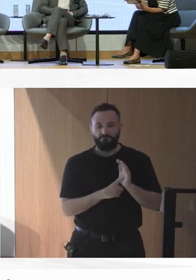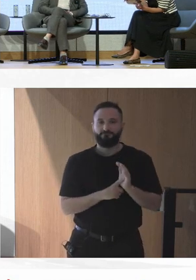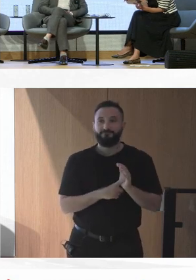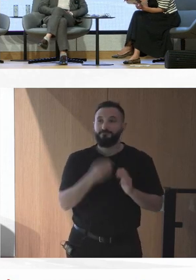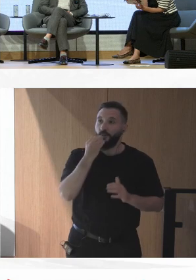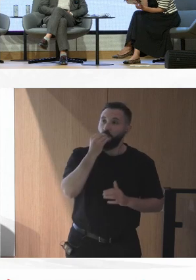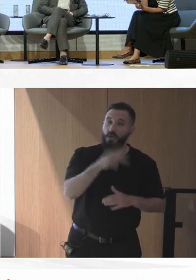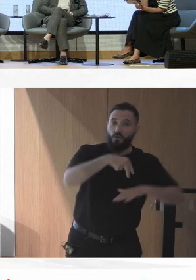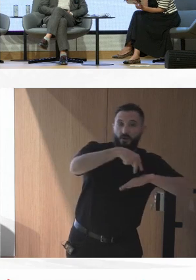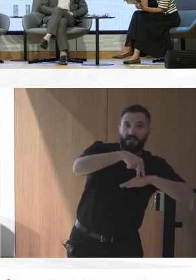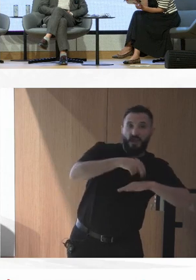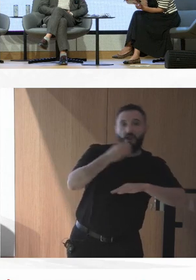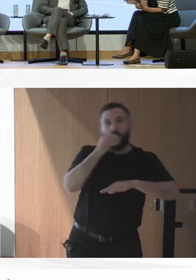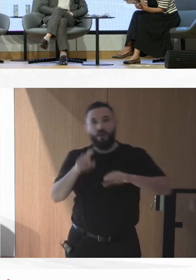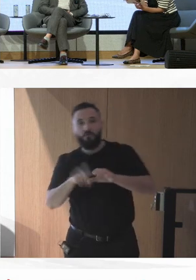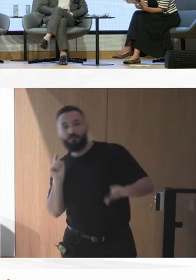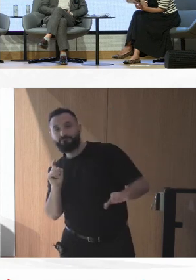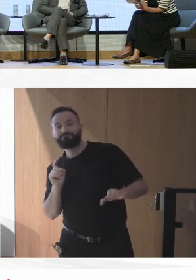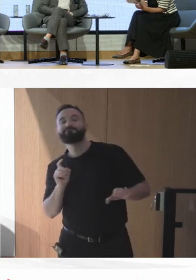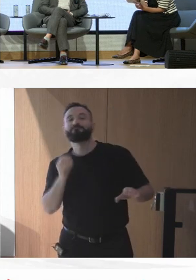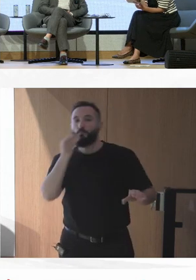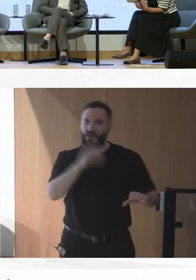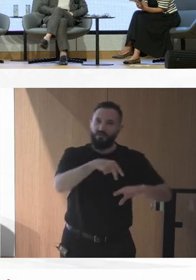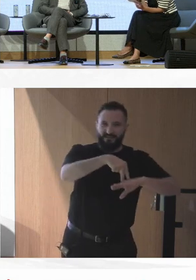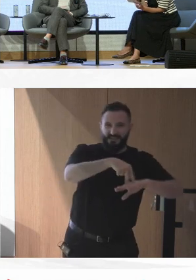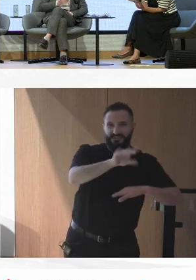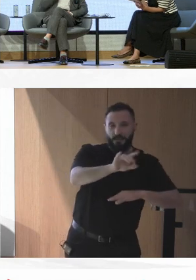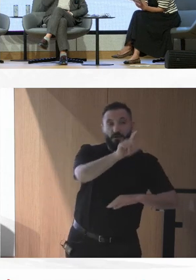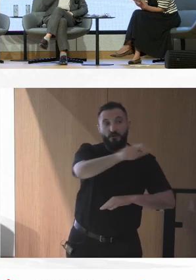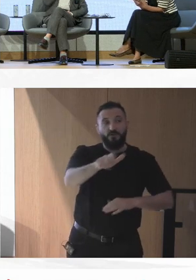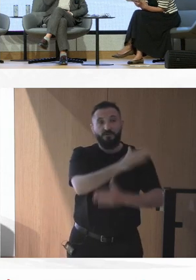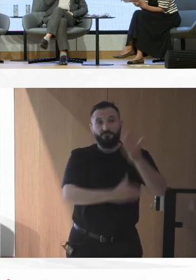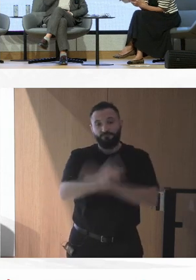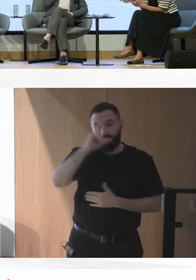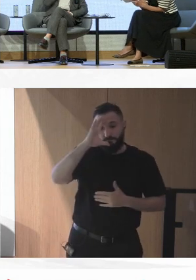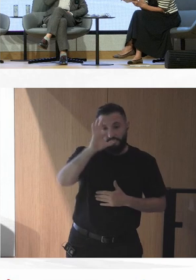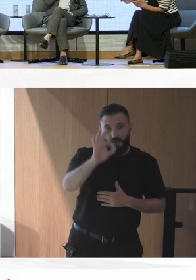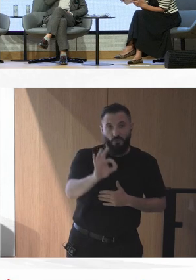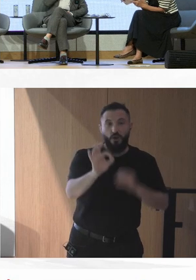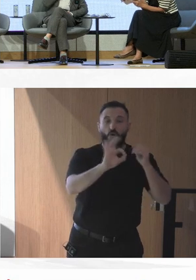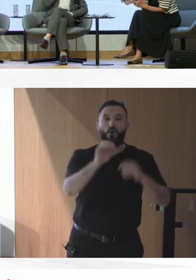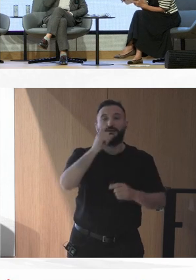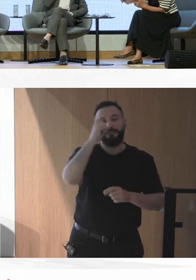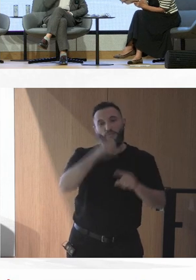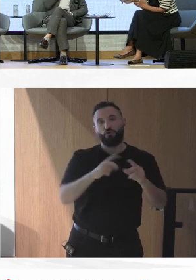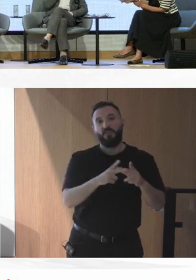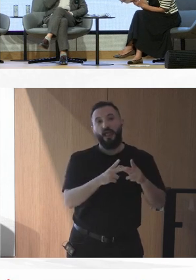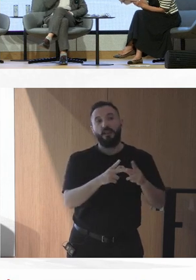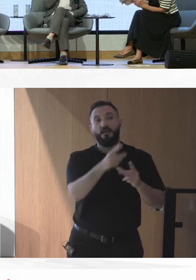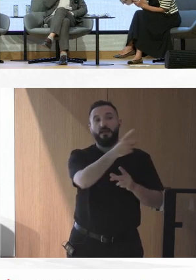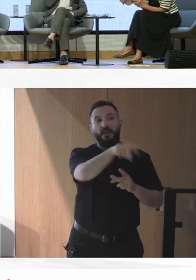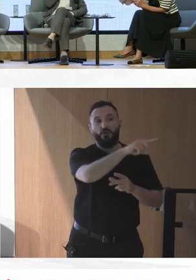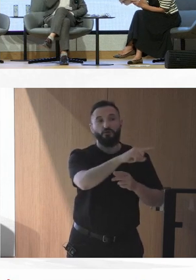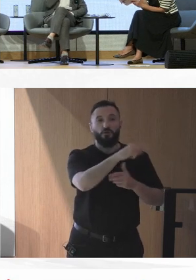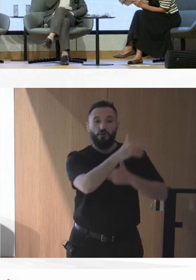que no estar? Pues igual sí, pero las personas con discapacidad intelectual y psicosocial, incluso las consideradas inimputables, han estado en el